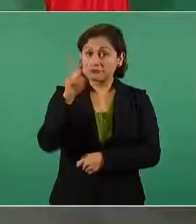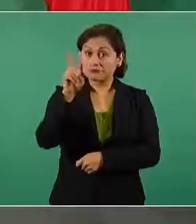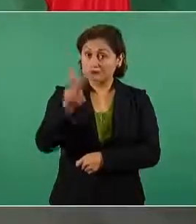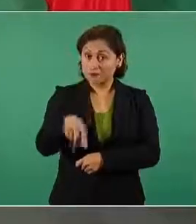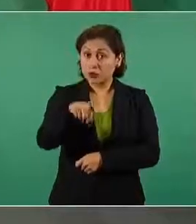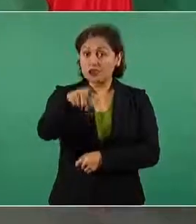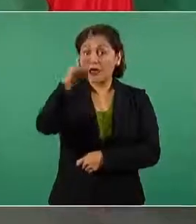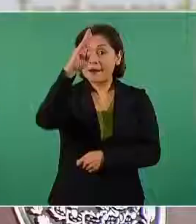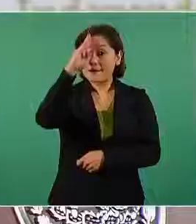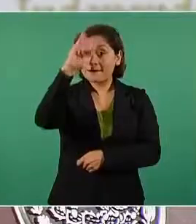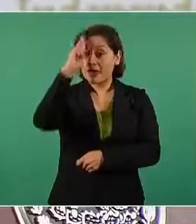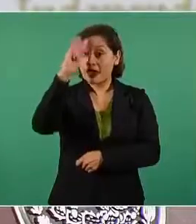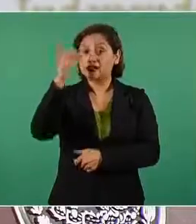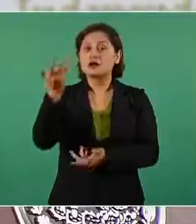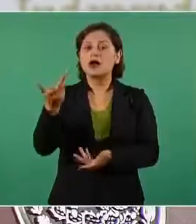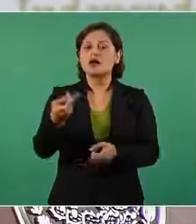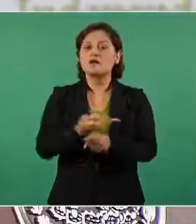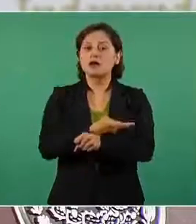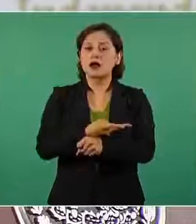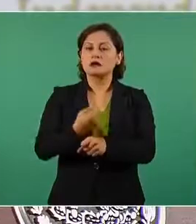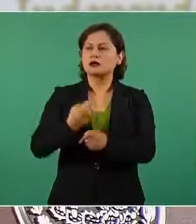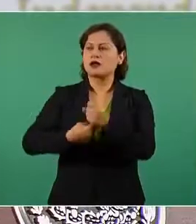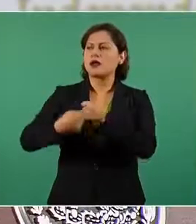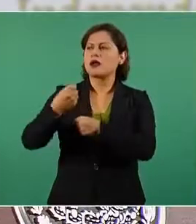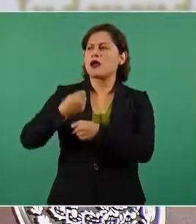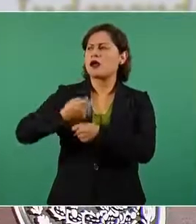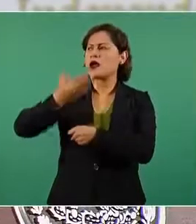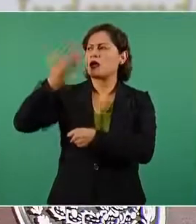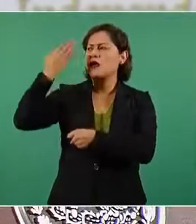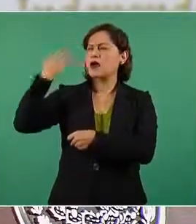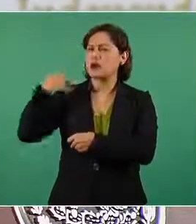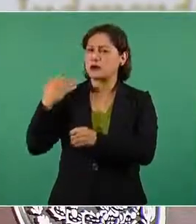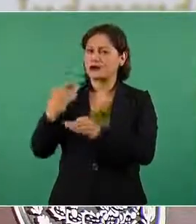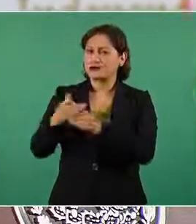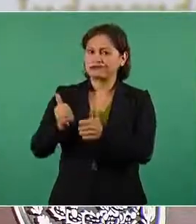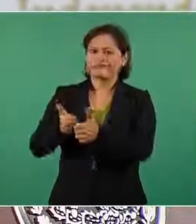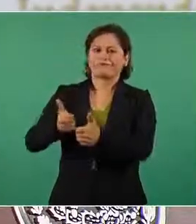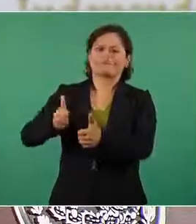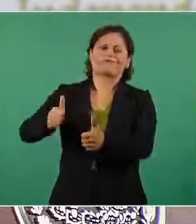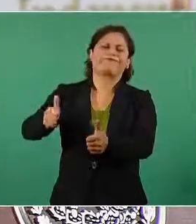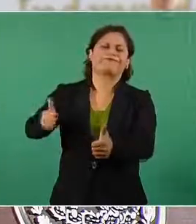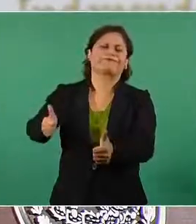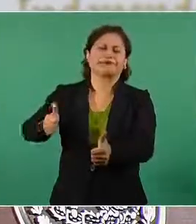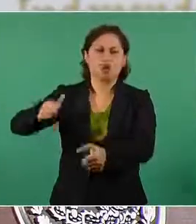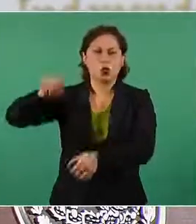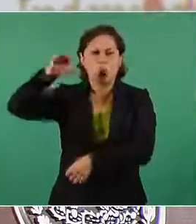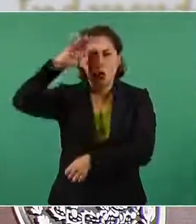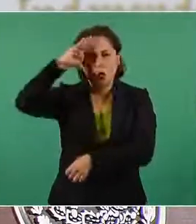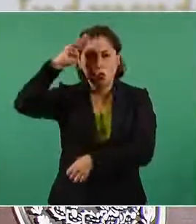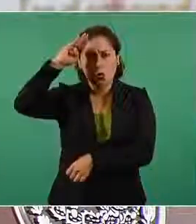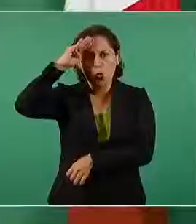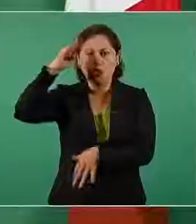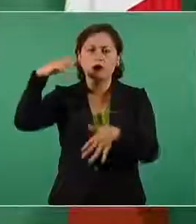el atraso. ¿Cómo se dejó